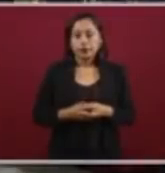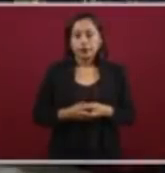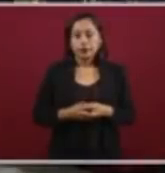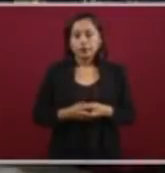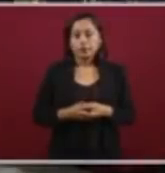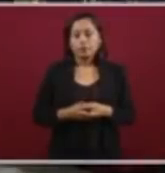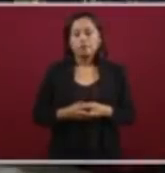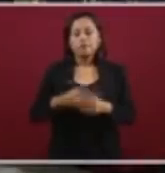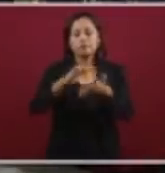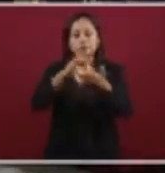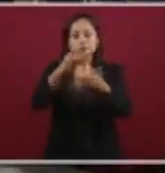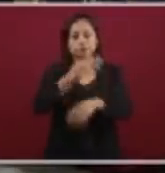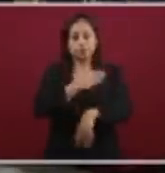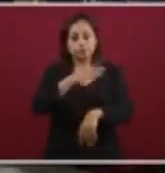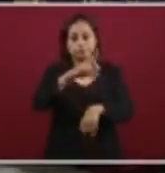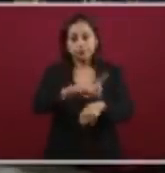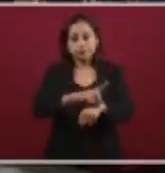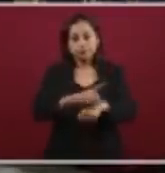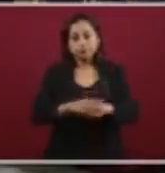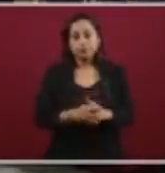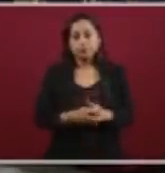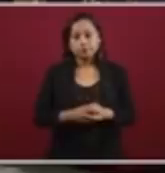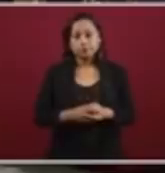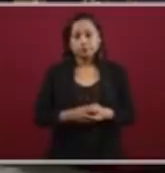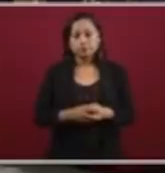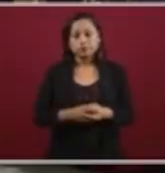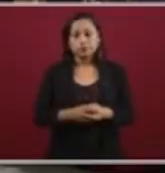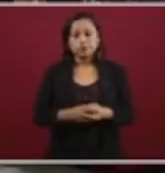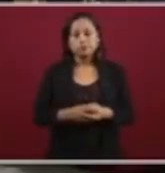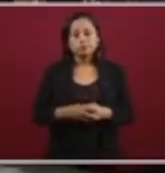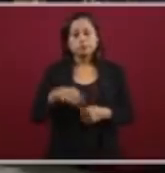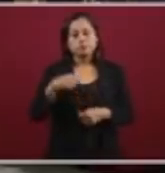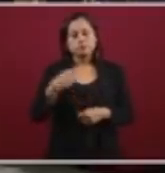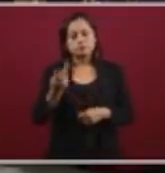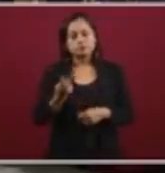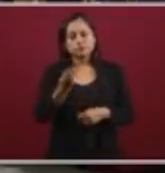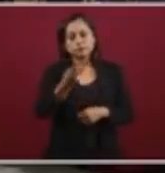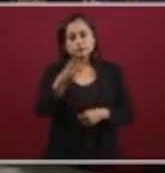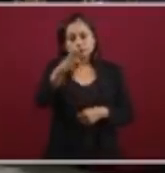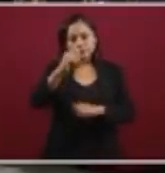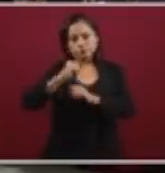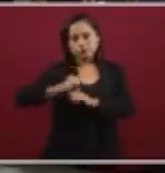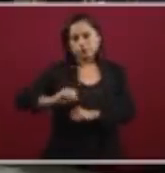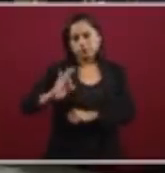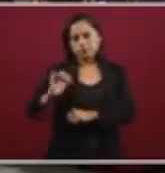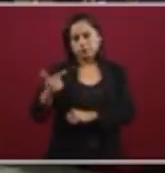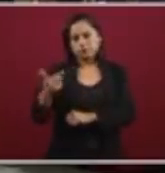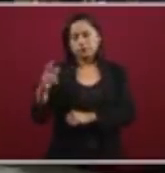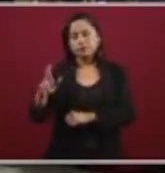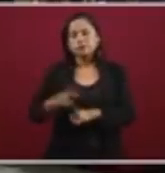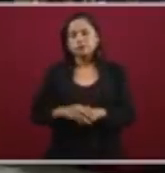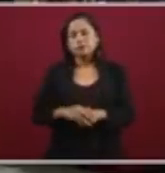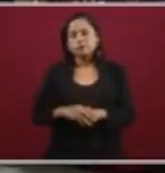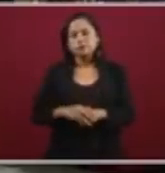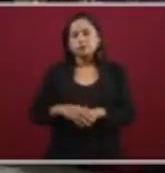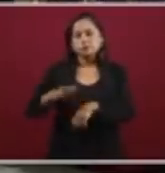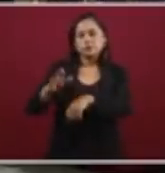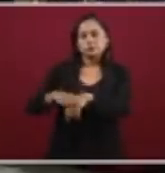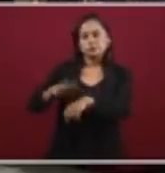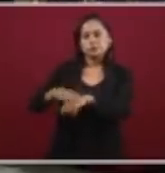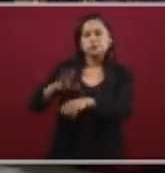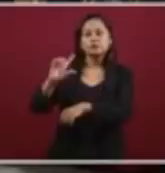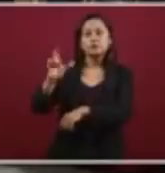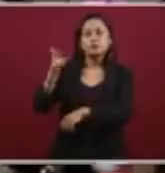sí gracias buenos días preguntarle fiscal concretamente si llamaría al ex procurador murillo